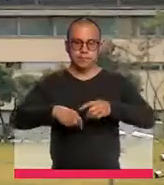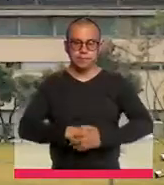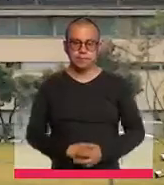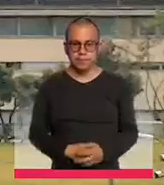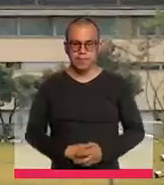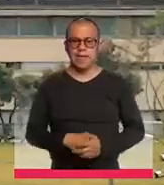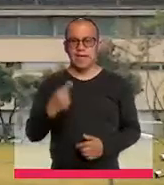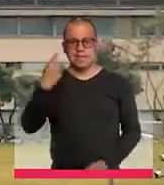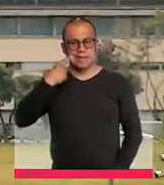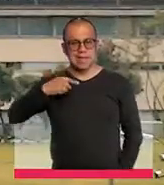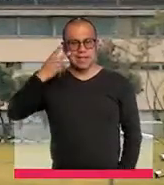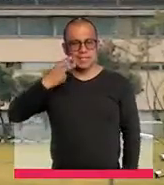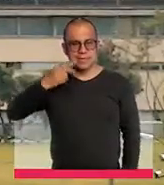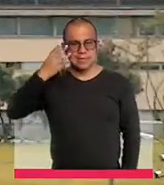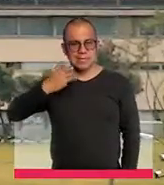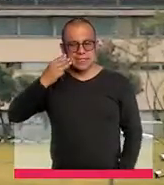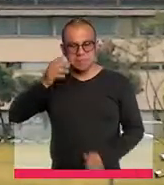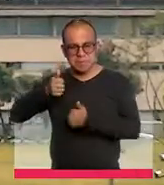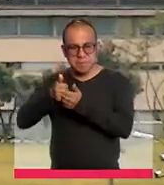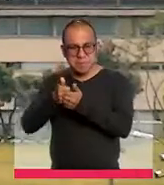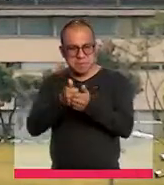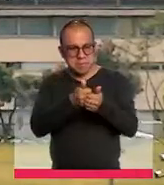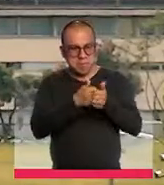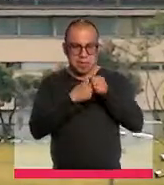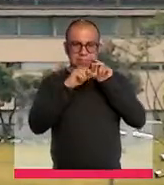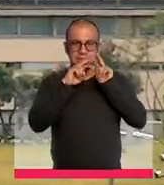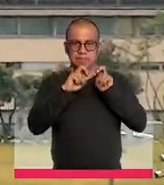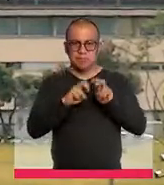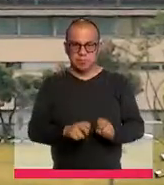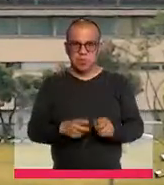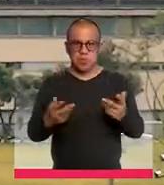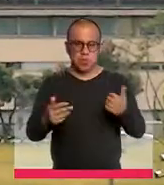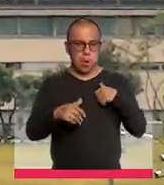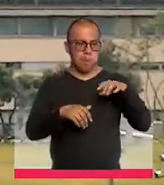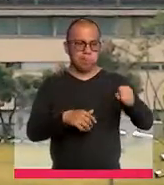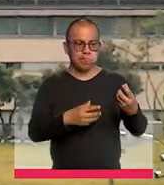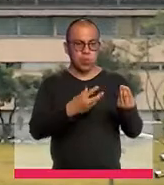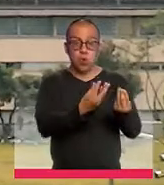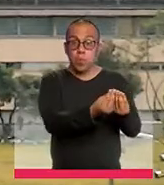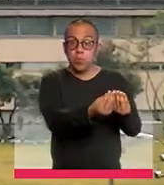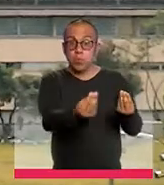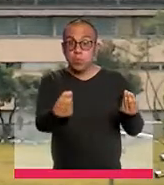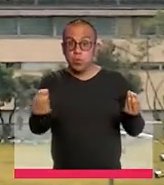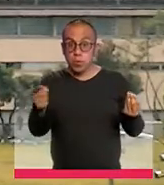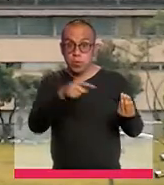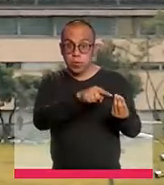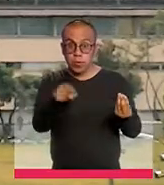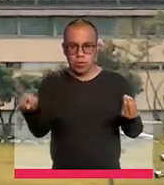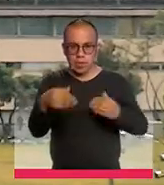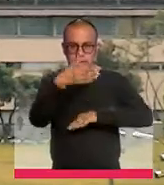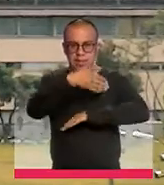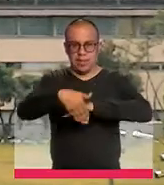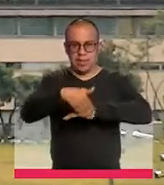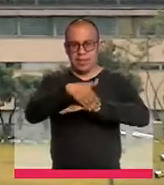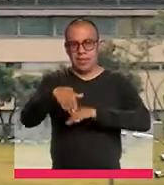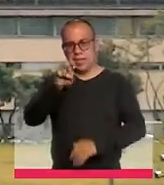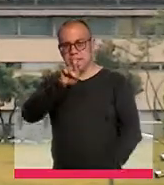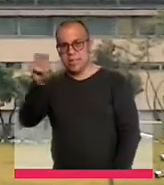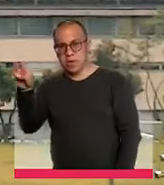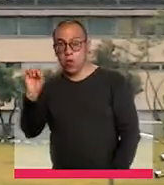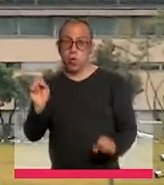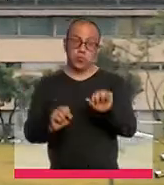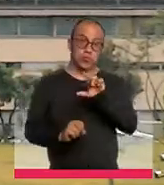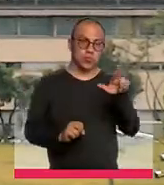Luego de varios días de seguimiento e investigación, las autoridades propinaron duros golpes a bandas que cometían hurtos en las calles del norte y sur de